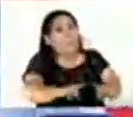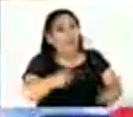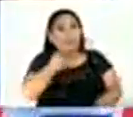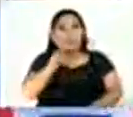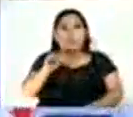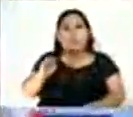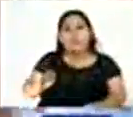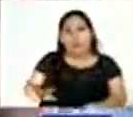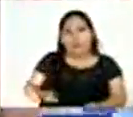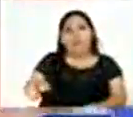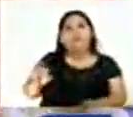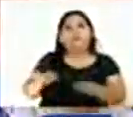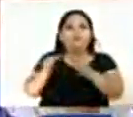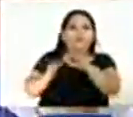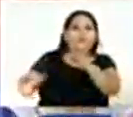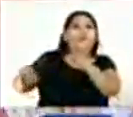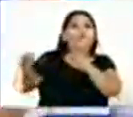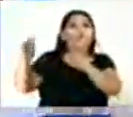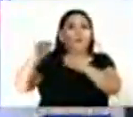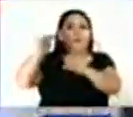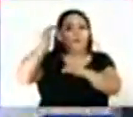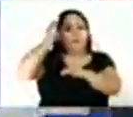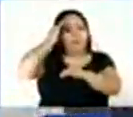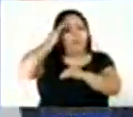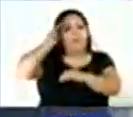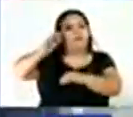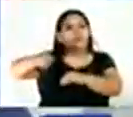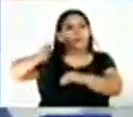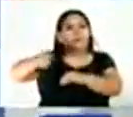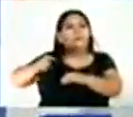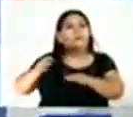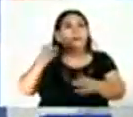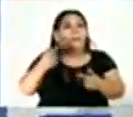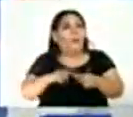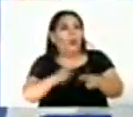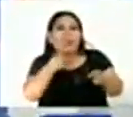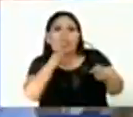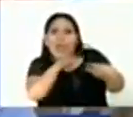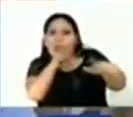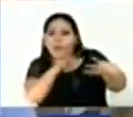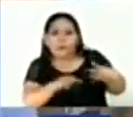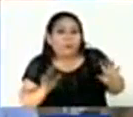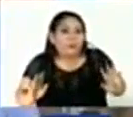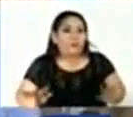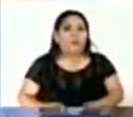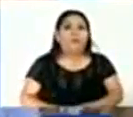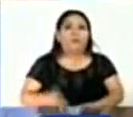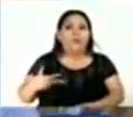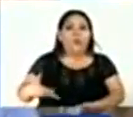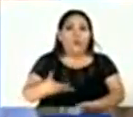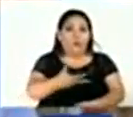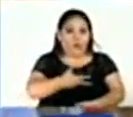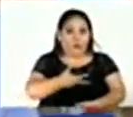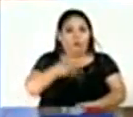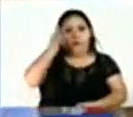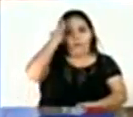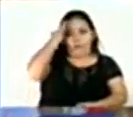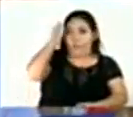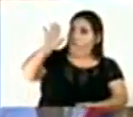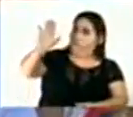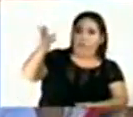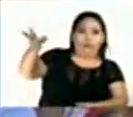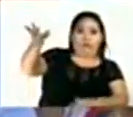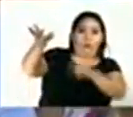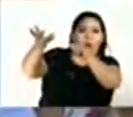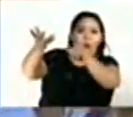que algunos magistrados tienen su aval, aunque no revelaron nombres. Fíjese que como organismo colegiado, no. Pero